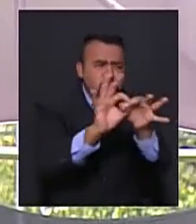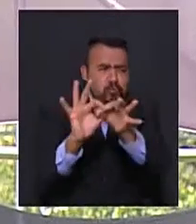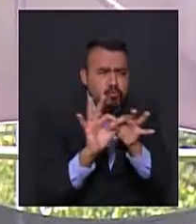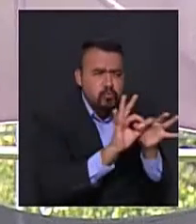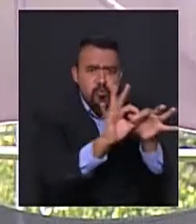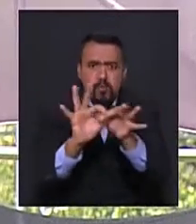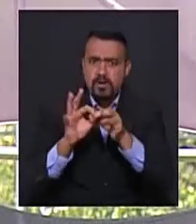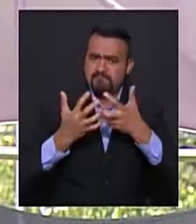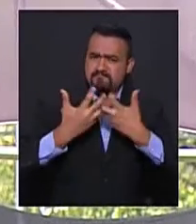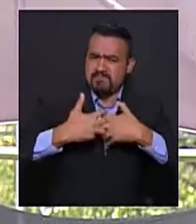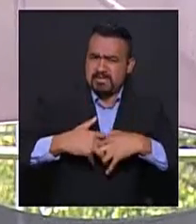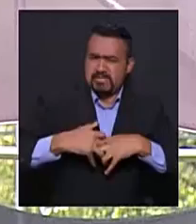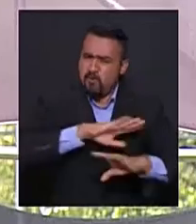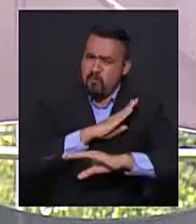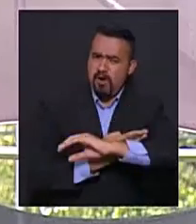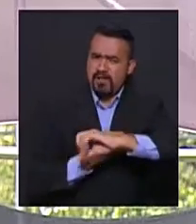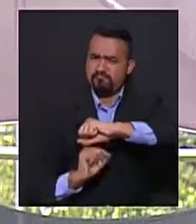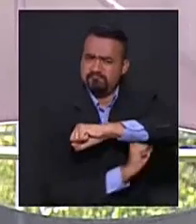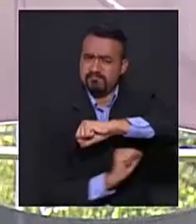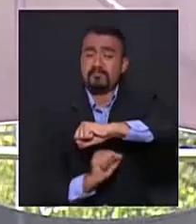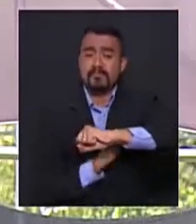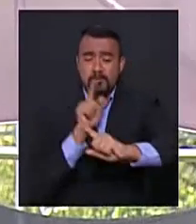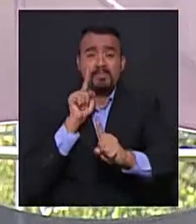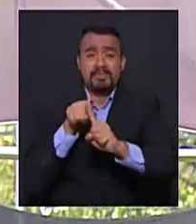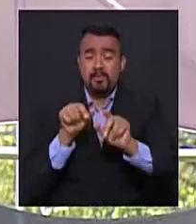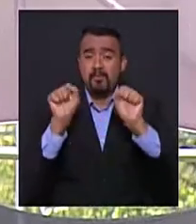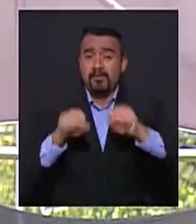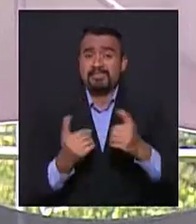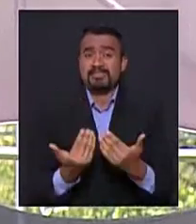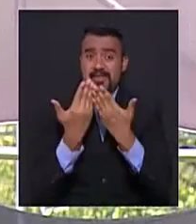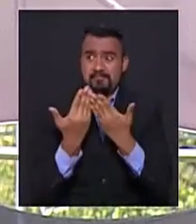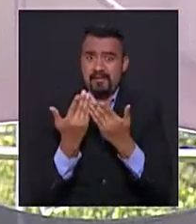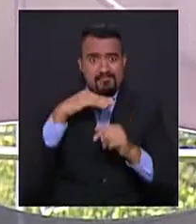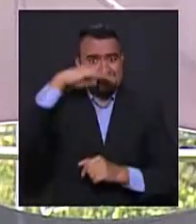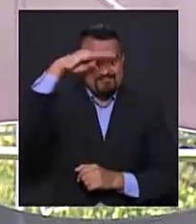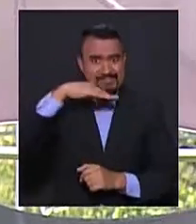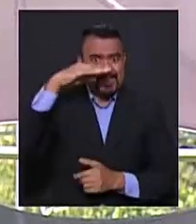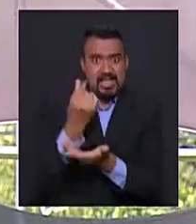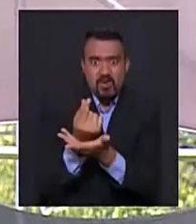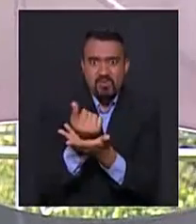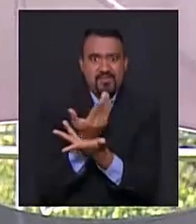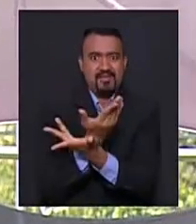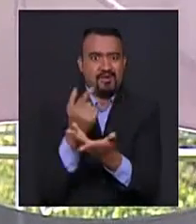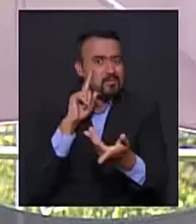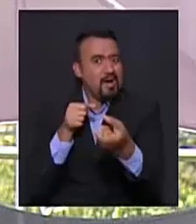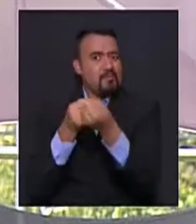que todavía sigue siendo un pilar fundamental en el desarrollo de la ciudad y de nuestro